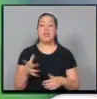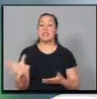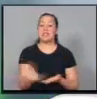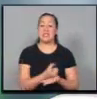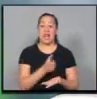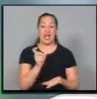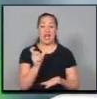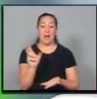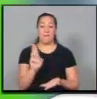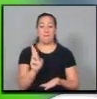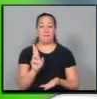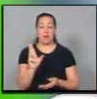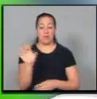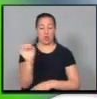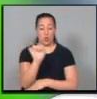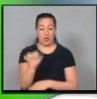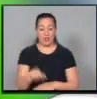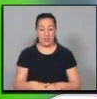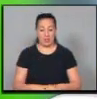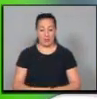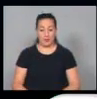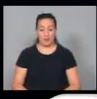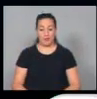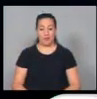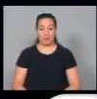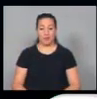conducir. En este caso,